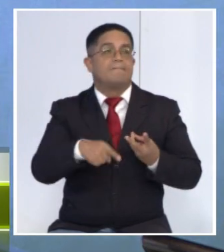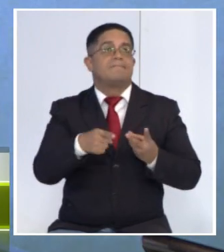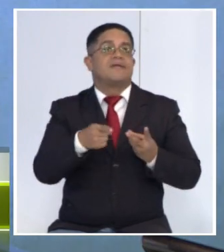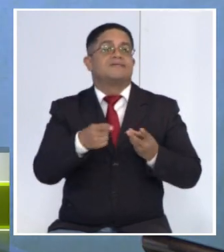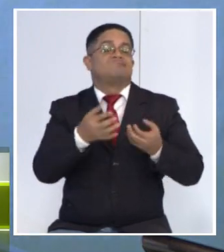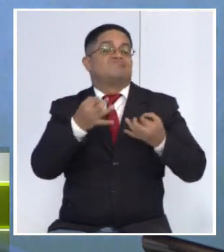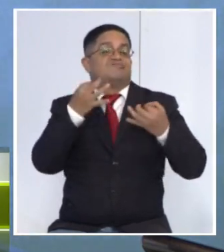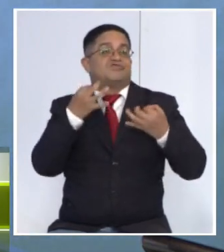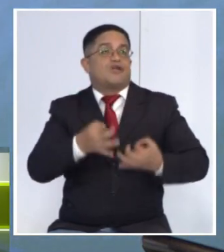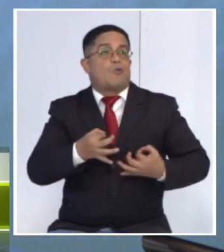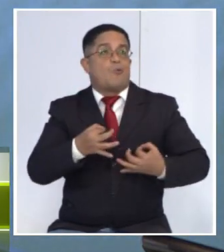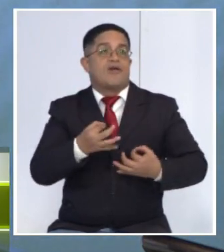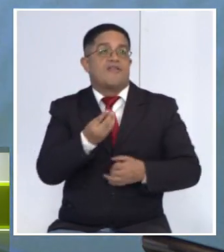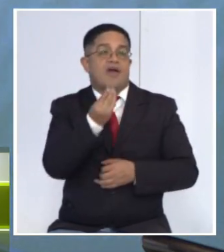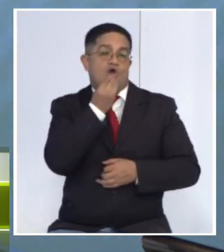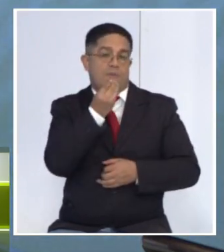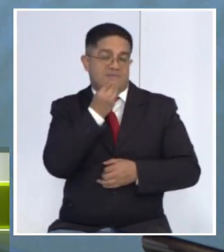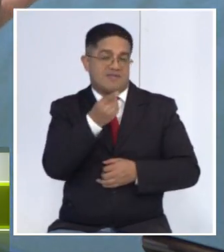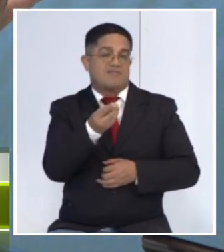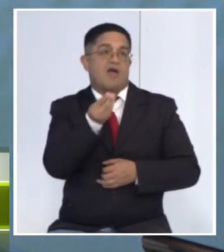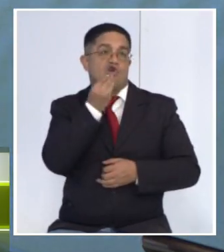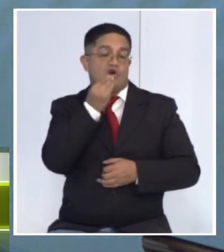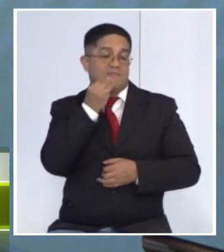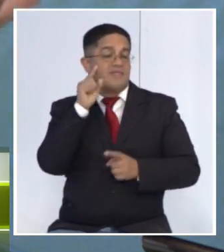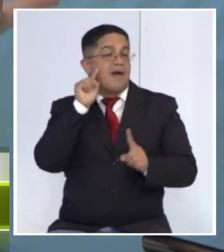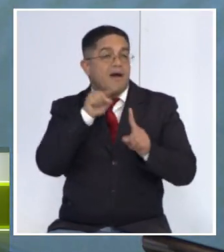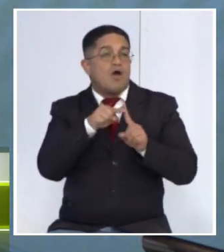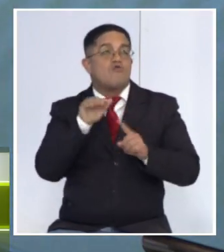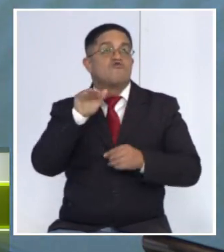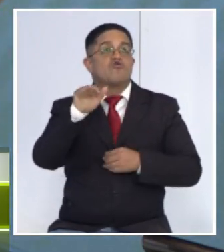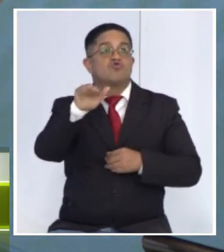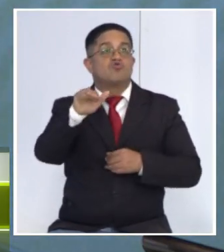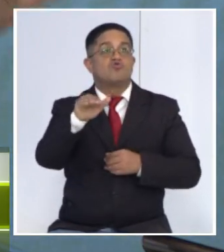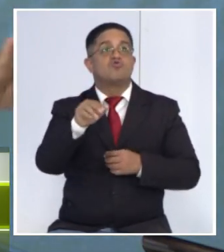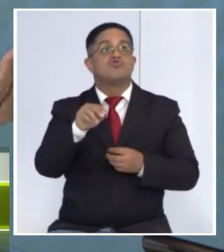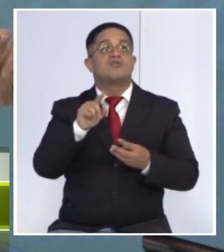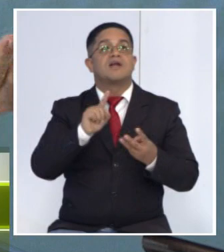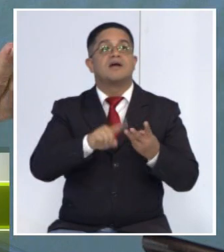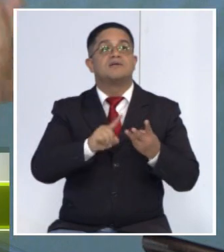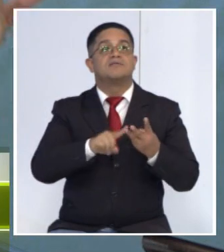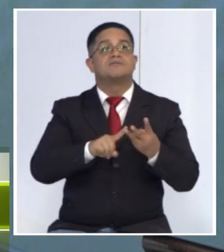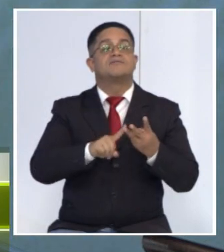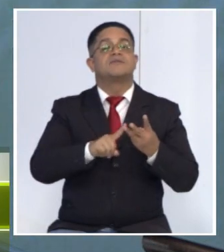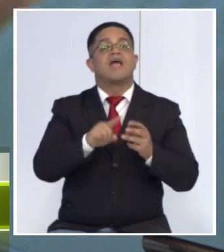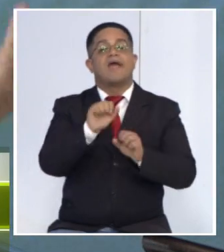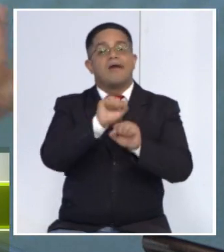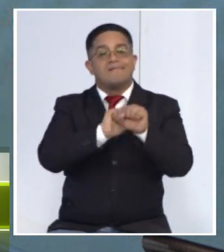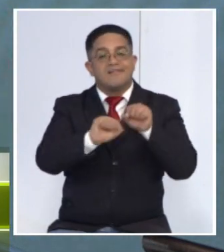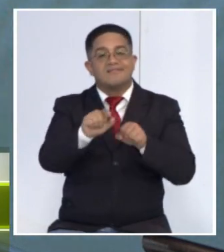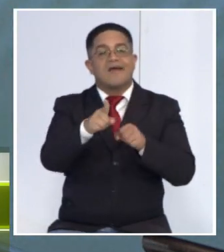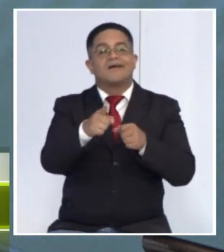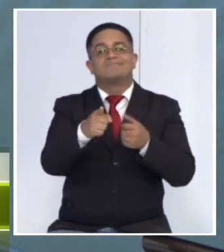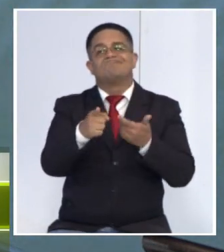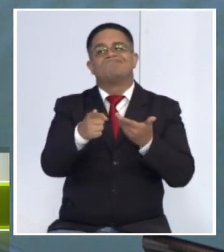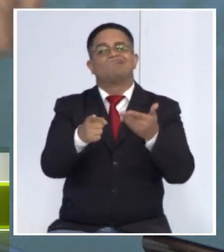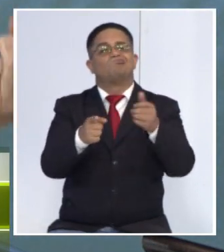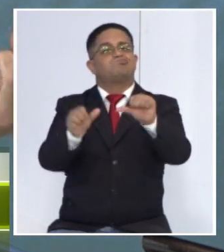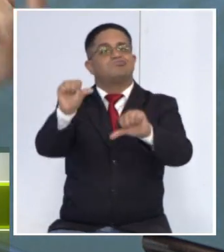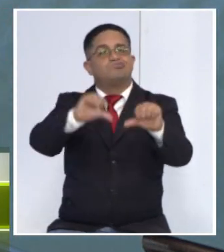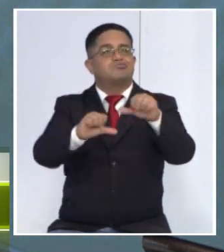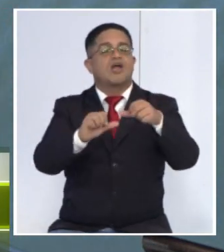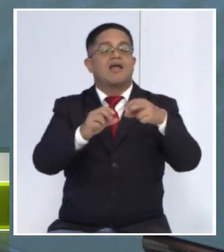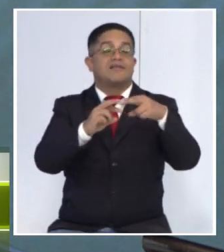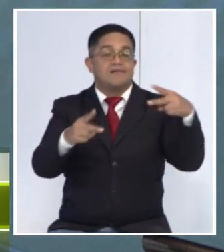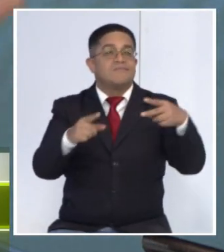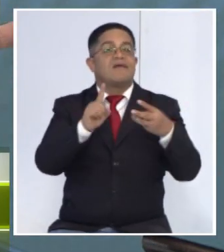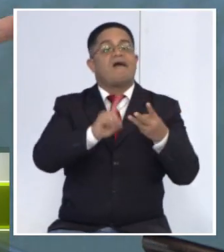seguridad alimentaria y la alimentación para el futuro. Estamos hablando de evitar la obesidad infantil, la malnutrición, la obesidad,